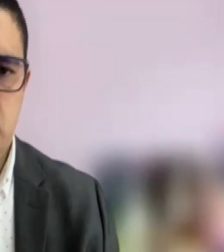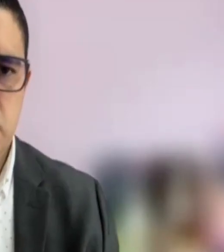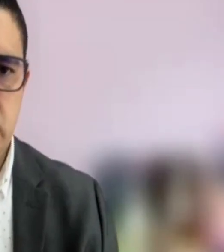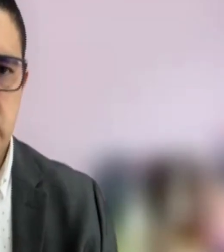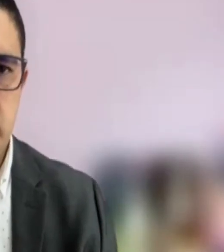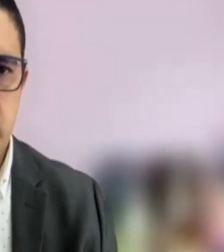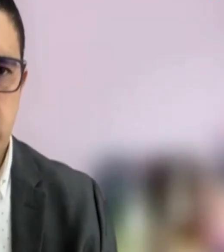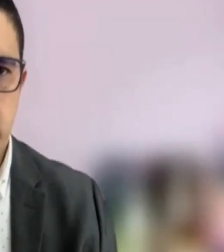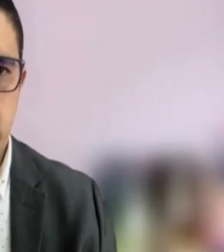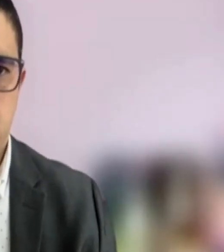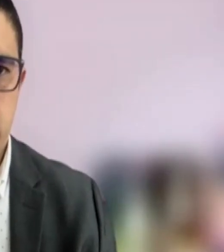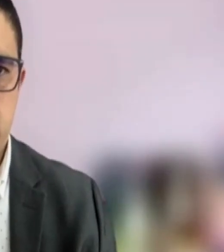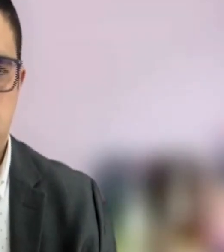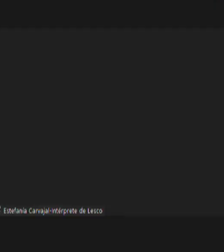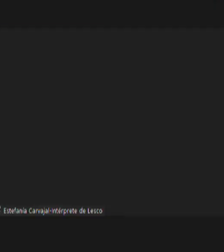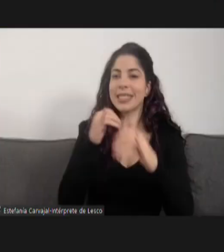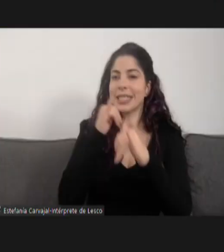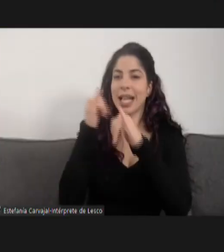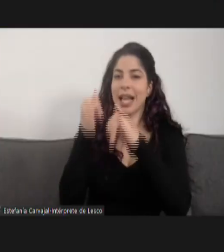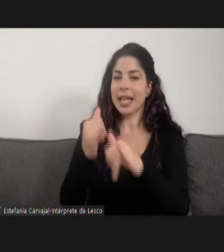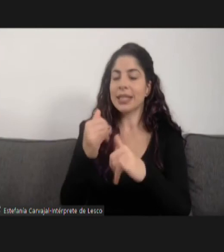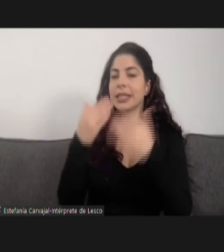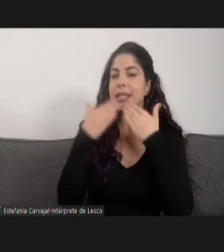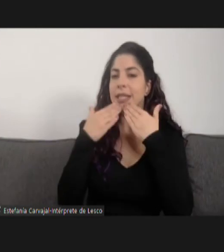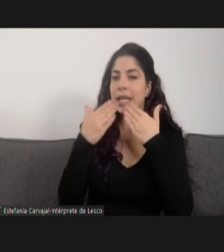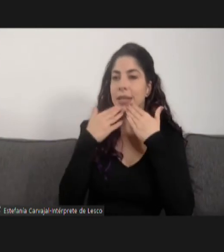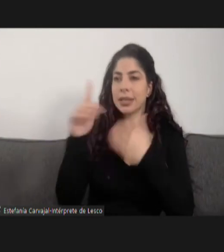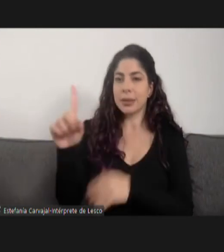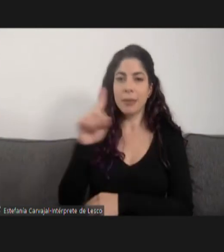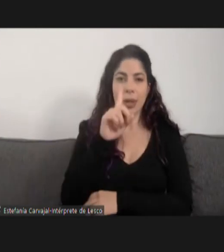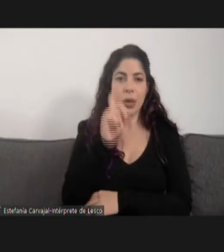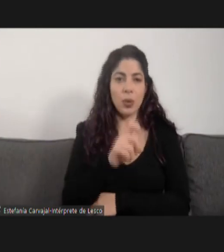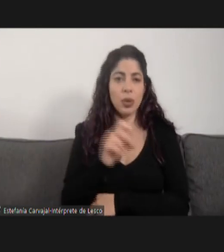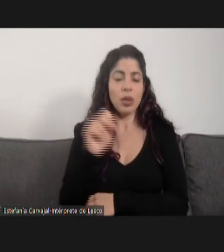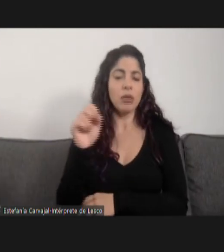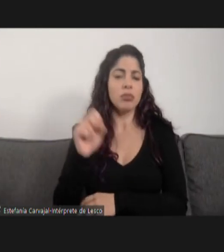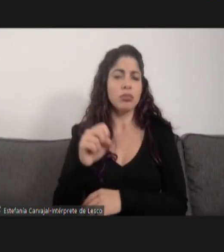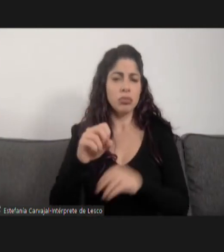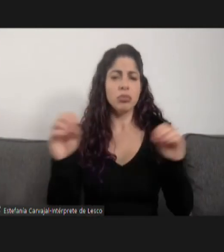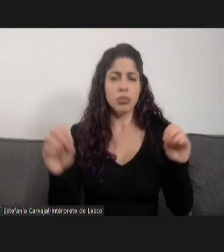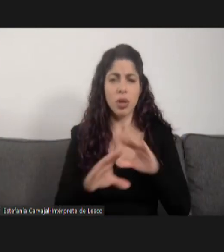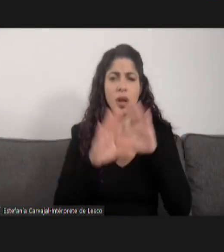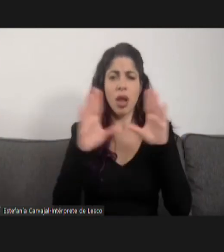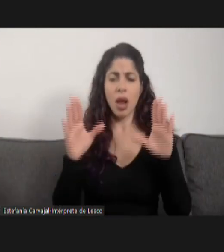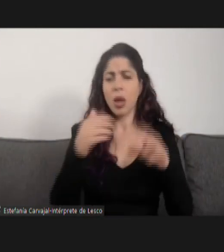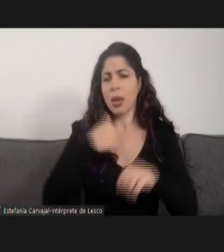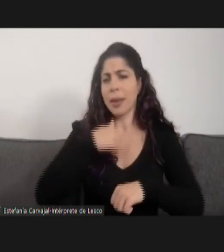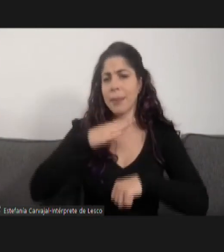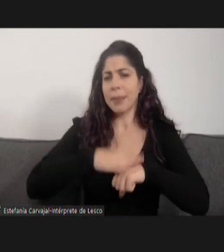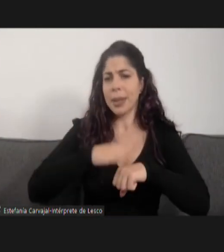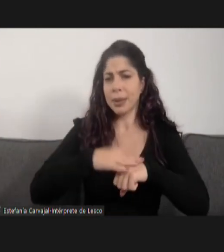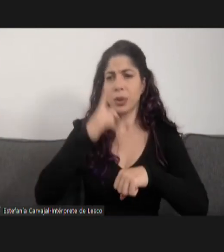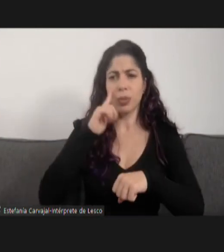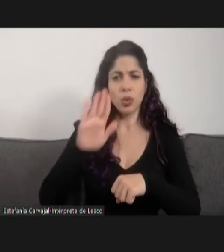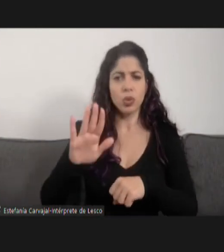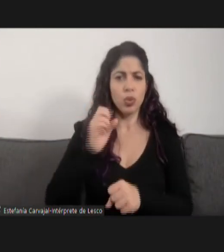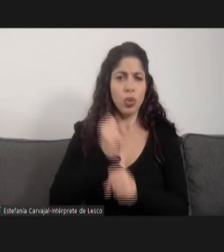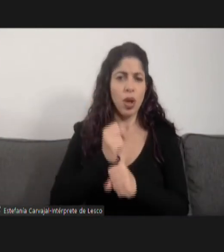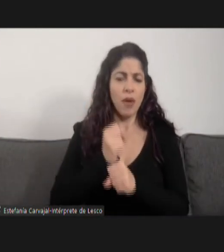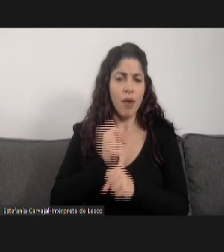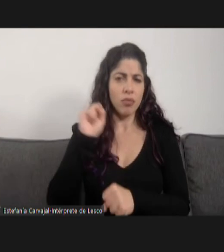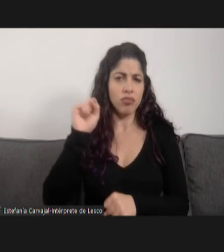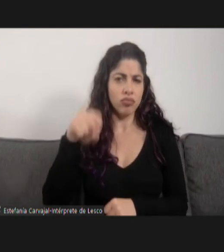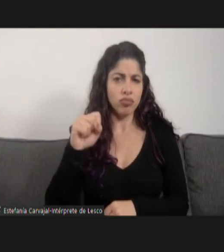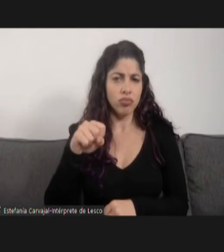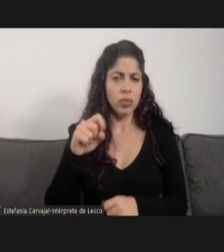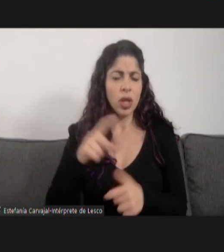Sí, muchas gracias a Diario Extra por la pregunta. Claro, se exceptúan por su labor, es justamente parte de su trabajo, entonces